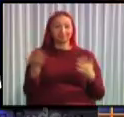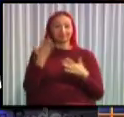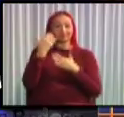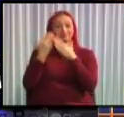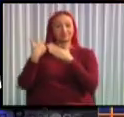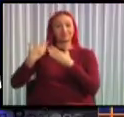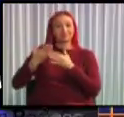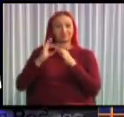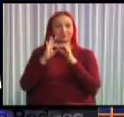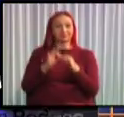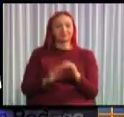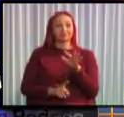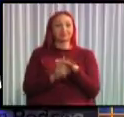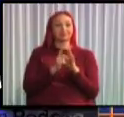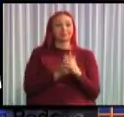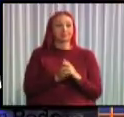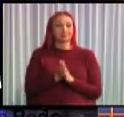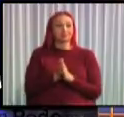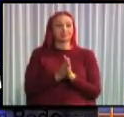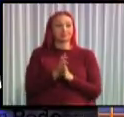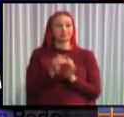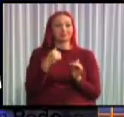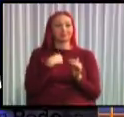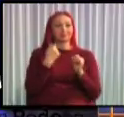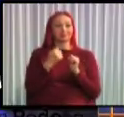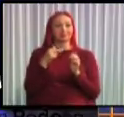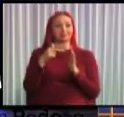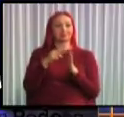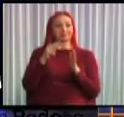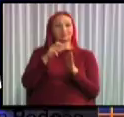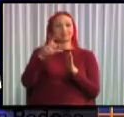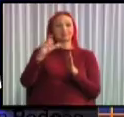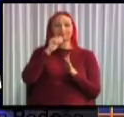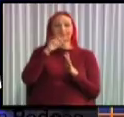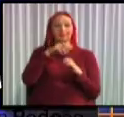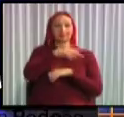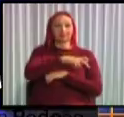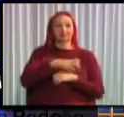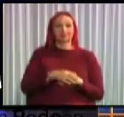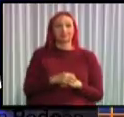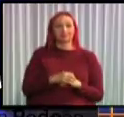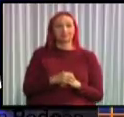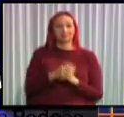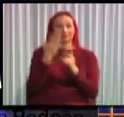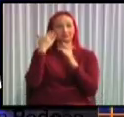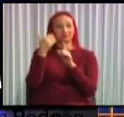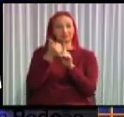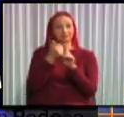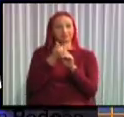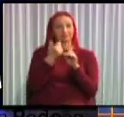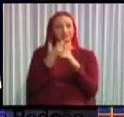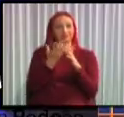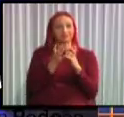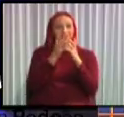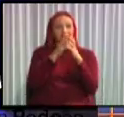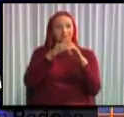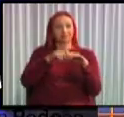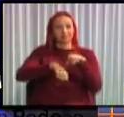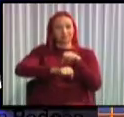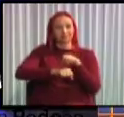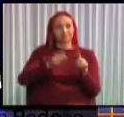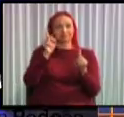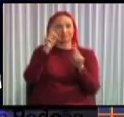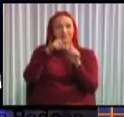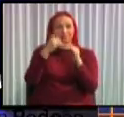antes nos dábamos, dice el avenidazo, hoy a caminar al mall para que no te asalten, dice el mismo pellejo de bola se pateaba